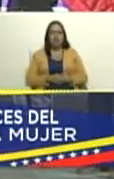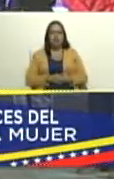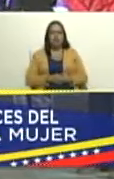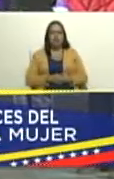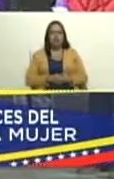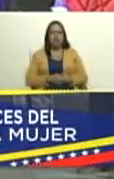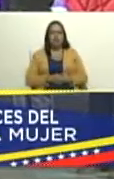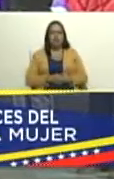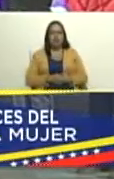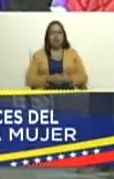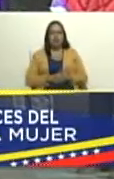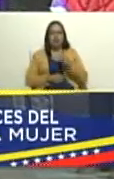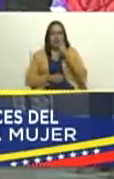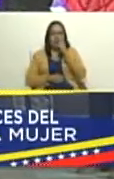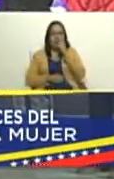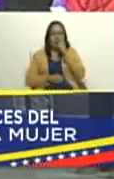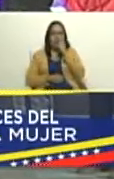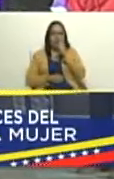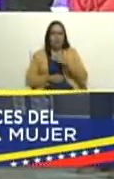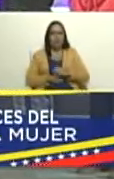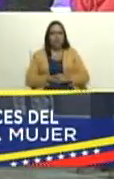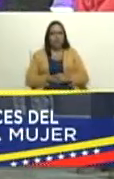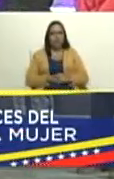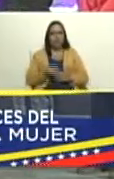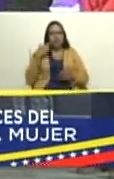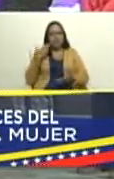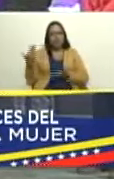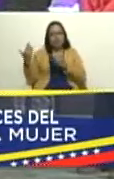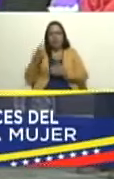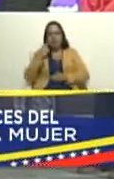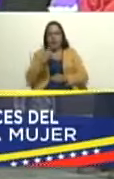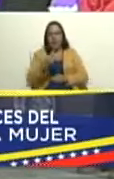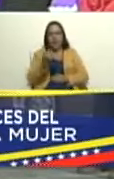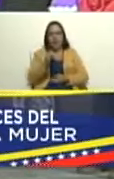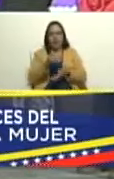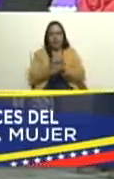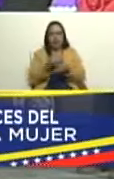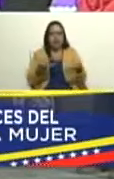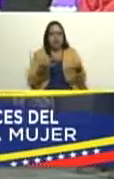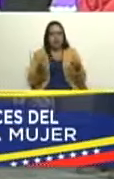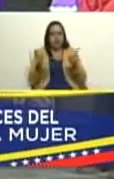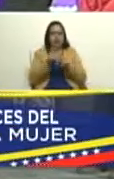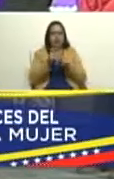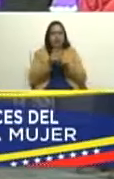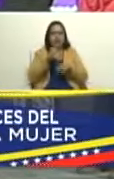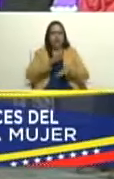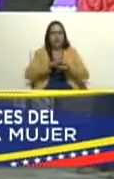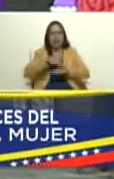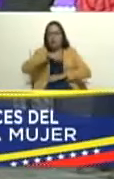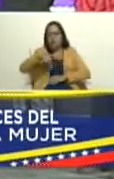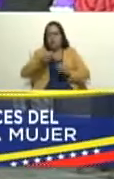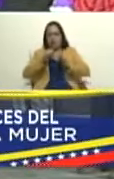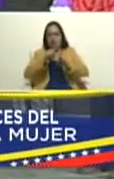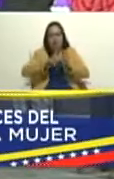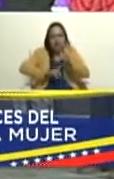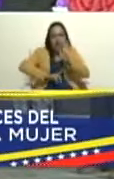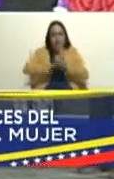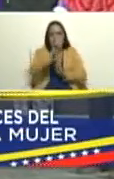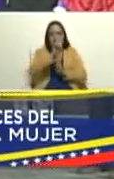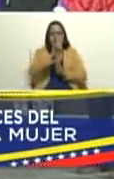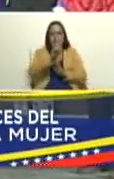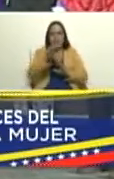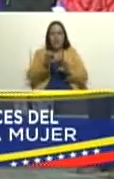Y lo que dice Liliana es correcto. Nosotros vamos es creciendo y buscando